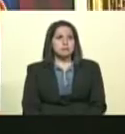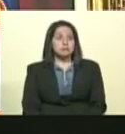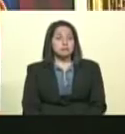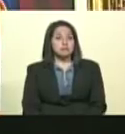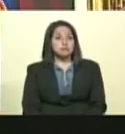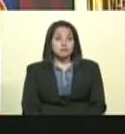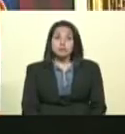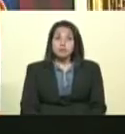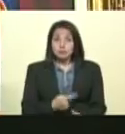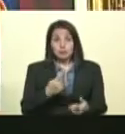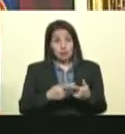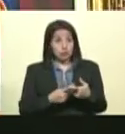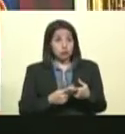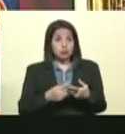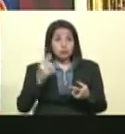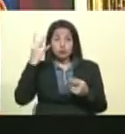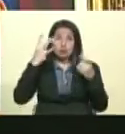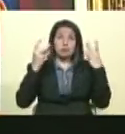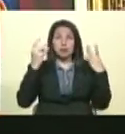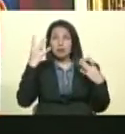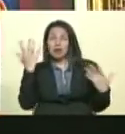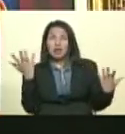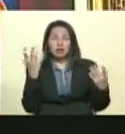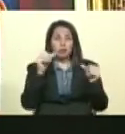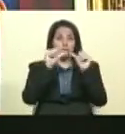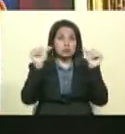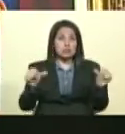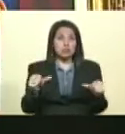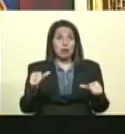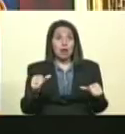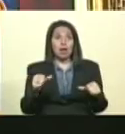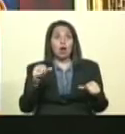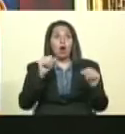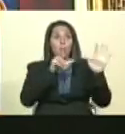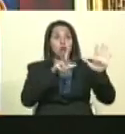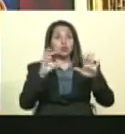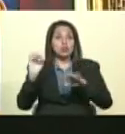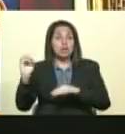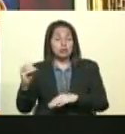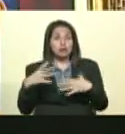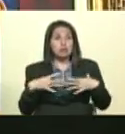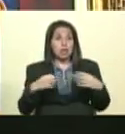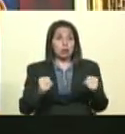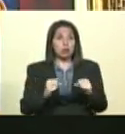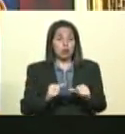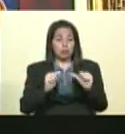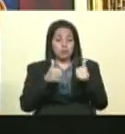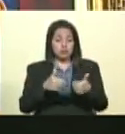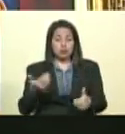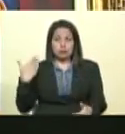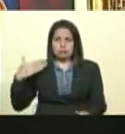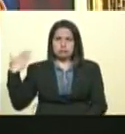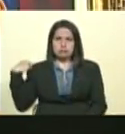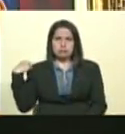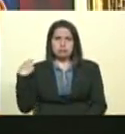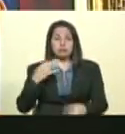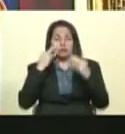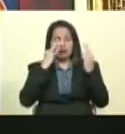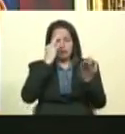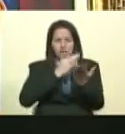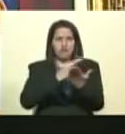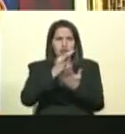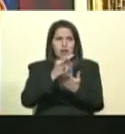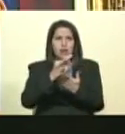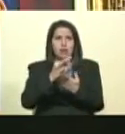Así que tuve que inventar un sistema, el 800 Salud. Arrancó el domingo pasado y tengo una gran fe que el